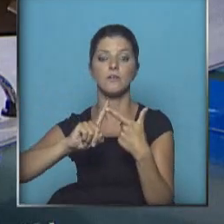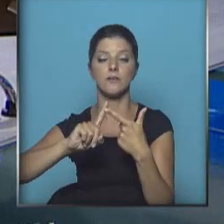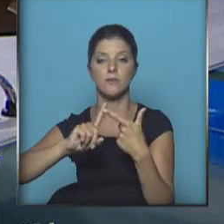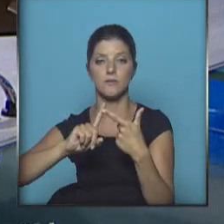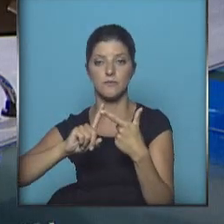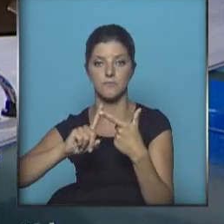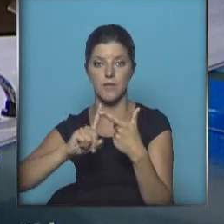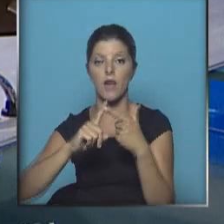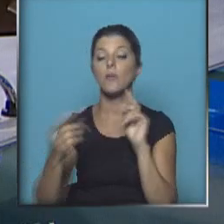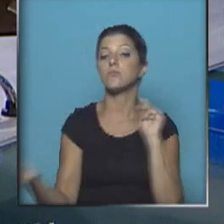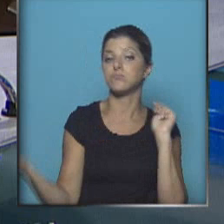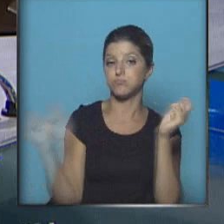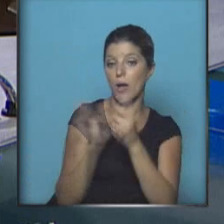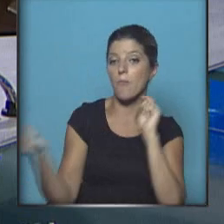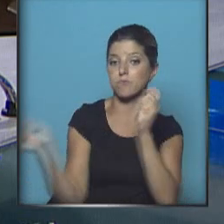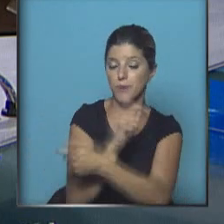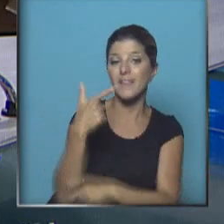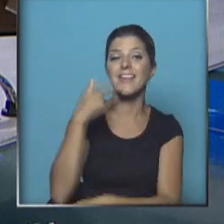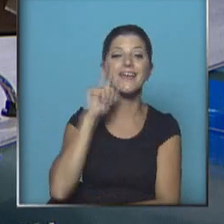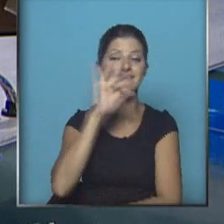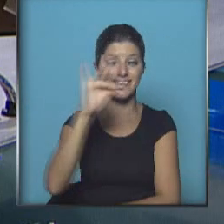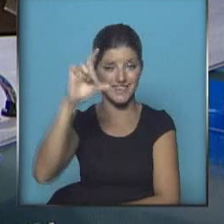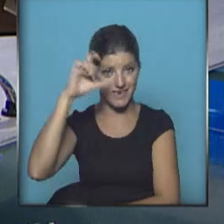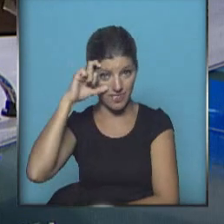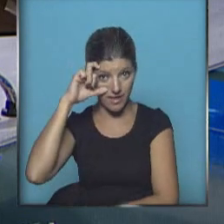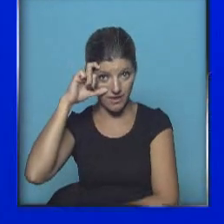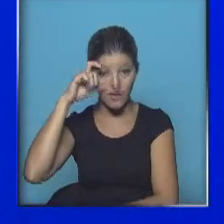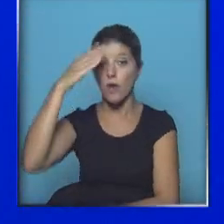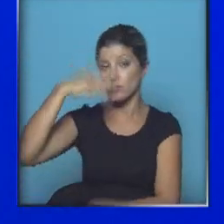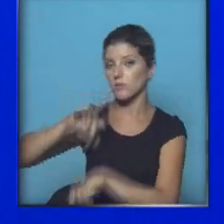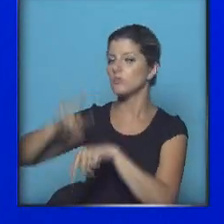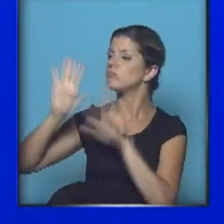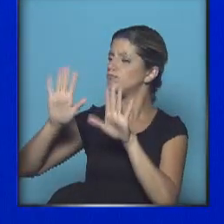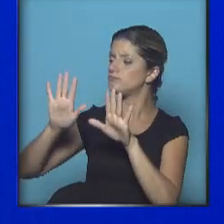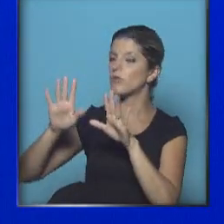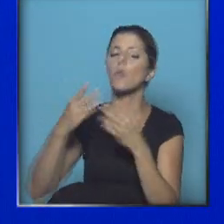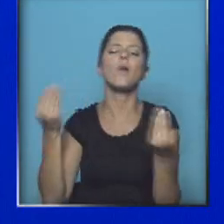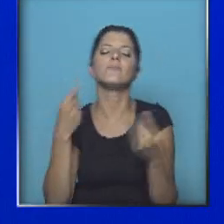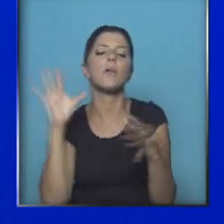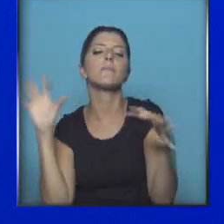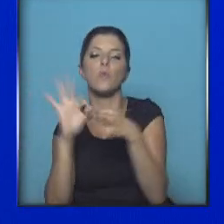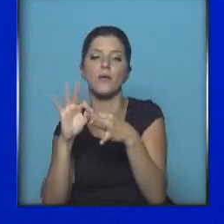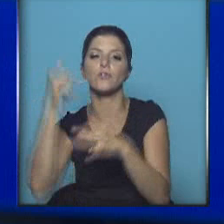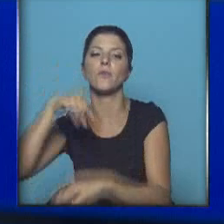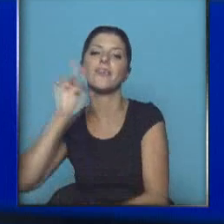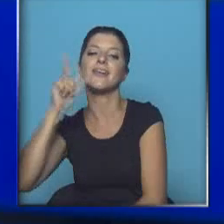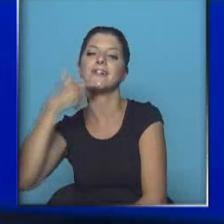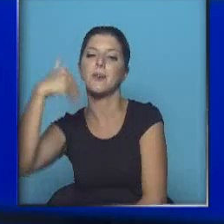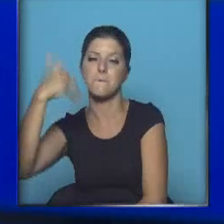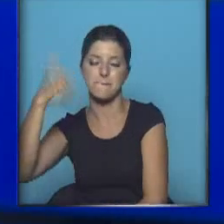a los cambios que ha habido en la CIDE en los últimos tiempos. Al atentado en Francia. ¿Cuál es la vinculación que tenía Nisman con los